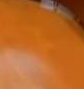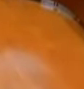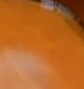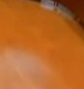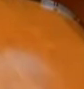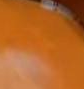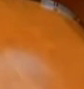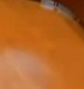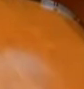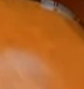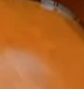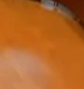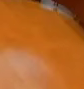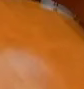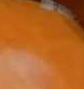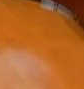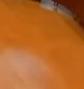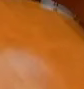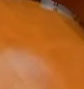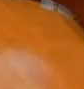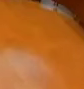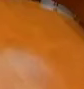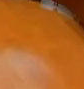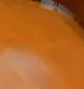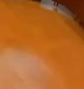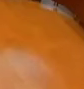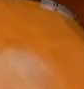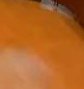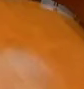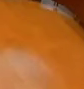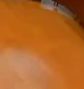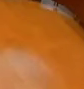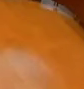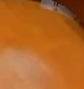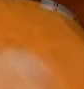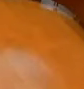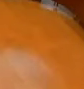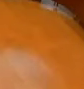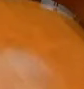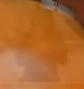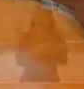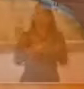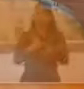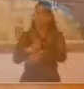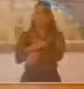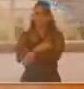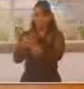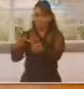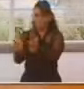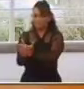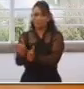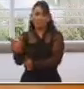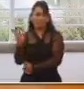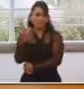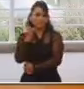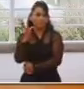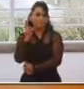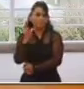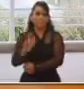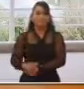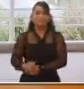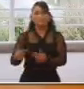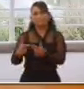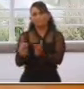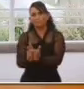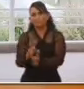orden del día, referente al punto señalado con el número 7, respecto a la acreditación del coordinador del Grupo de Regidores del Partido